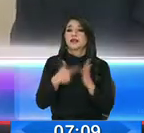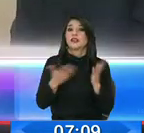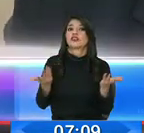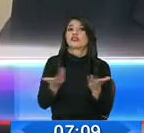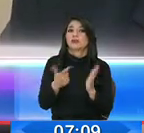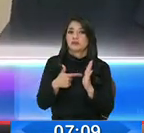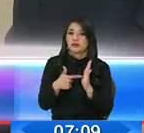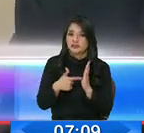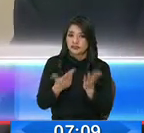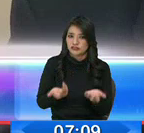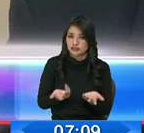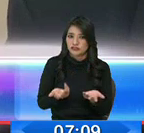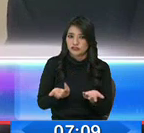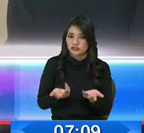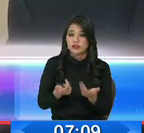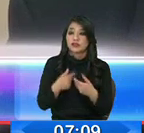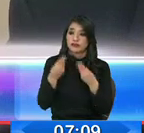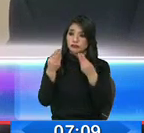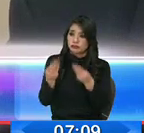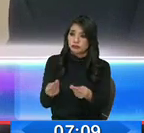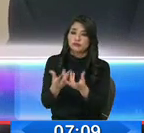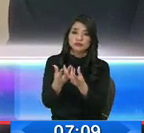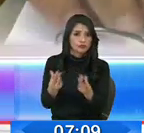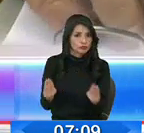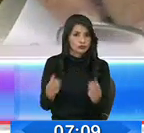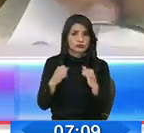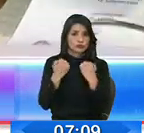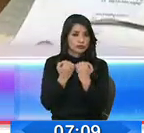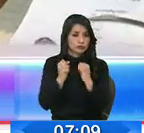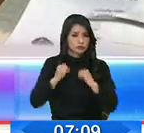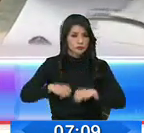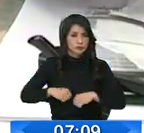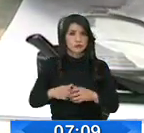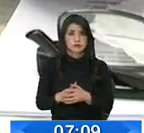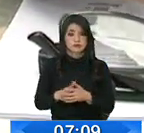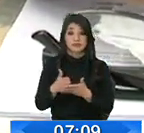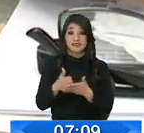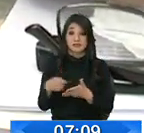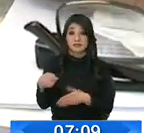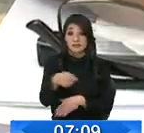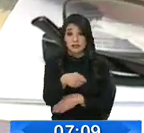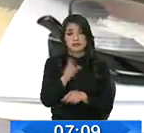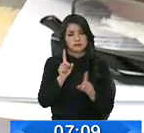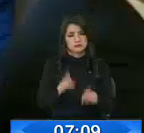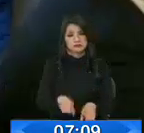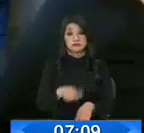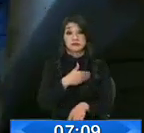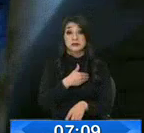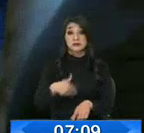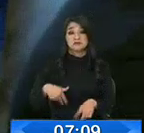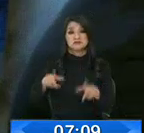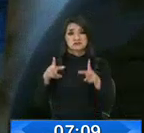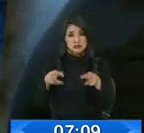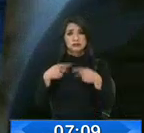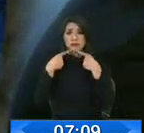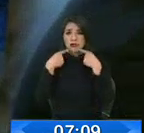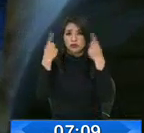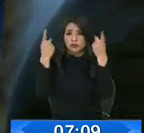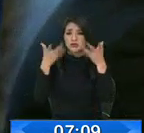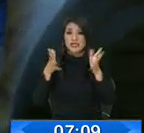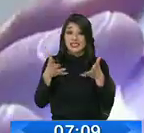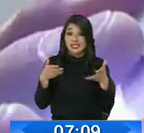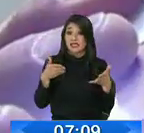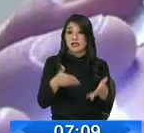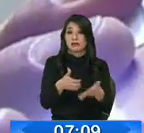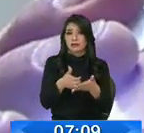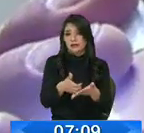Entonces, nosotros estamos dando soluciones de tipo social. El focalizar los subsidios es un hecho. El presidente mismo ya lo ha anunciado. Con esto se